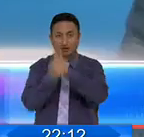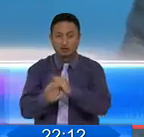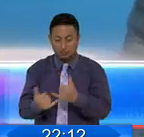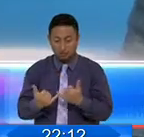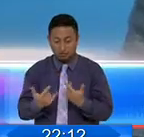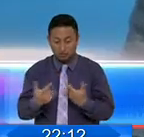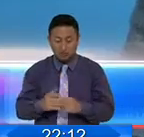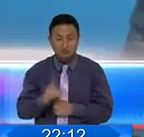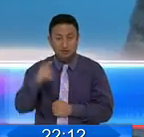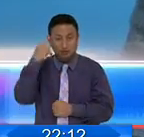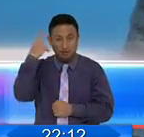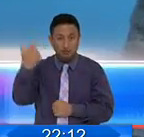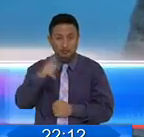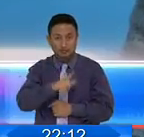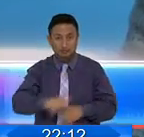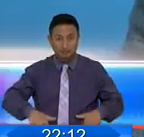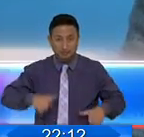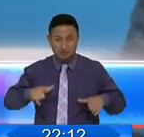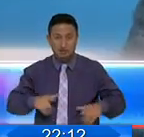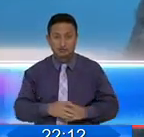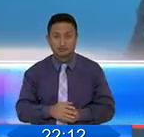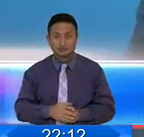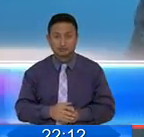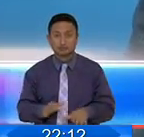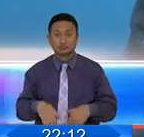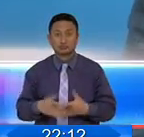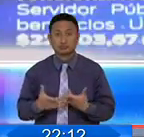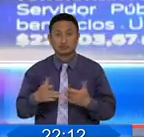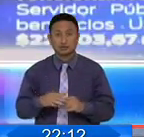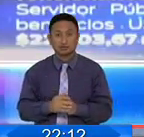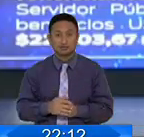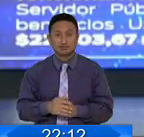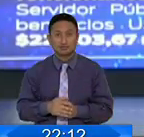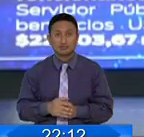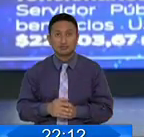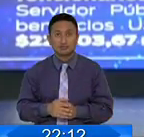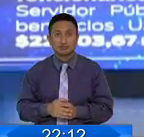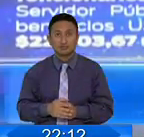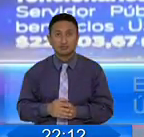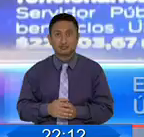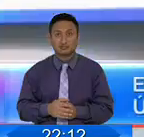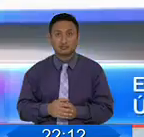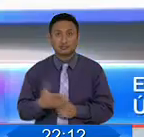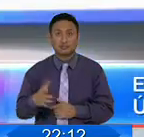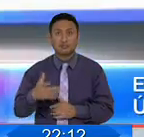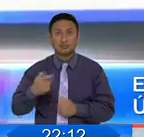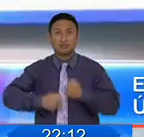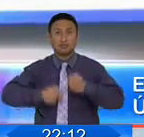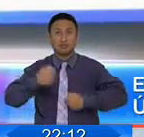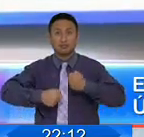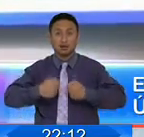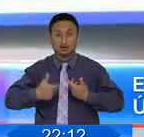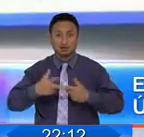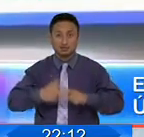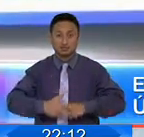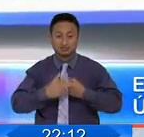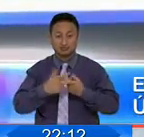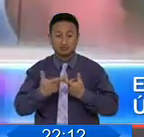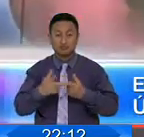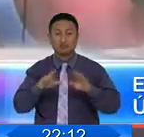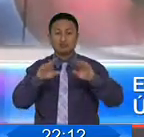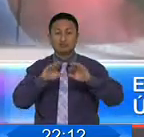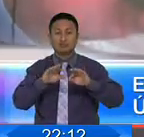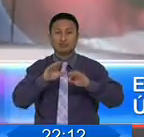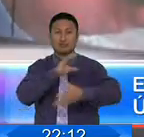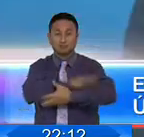trabajando en el gobierno del presidente Lenín, que es justamente hacer la telemedicina. Anunció que desde el mes de mayo se construirá una matriz única en todos los